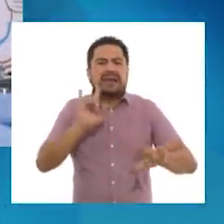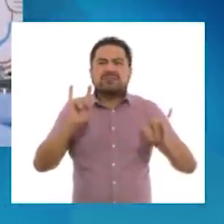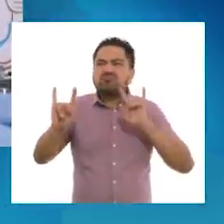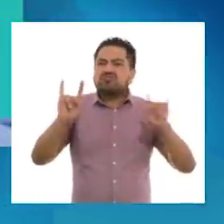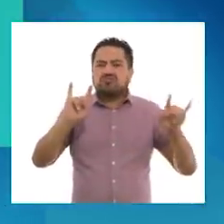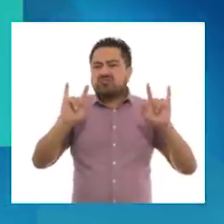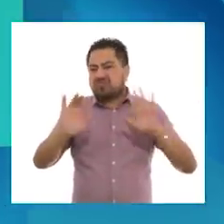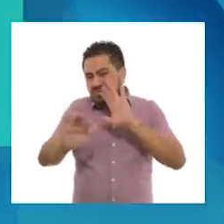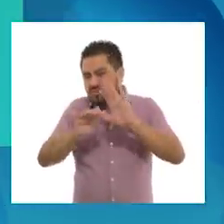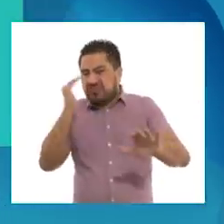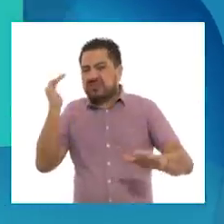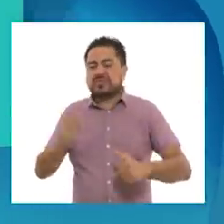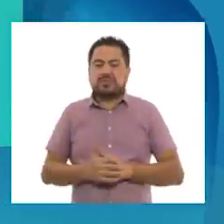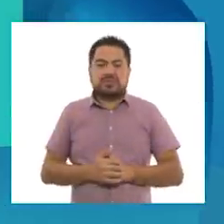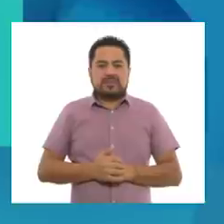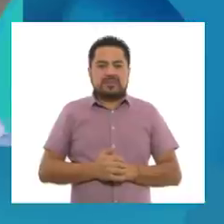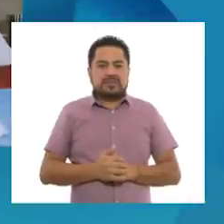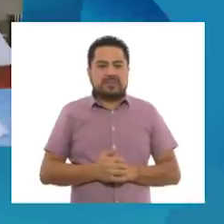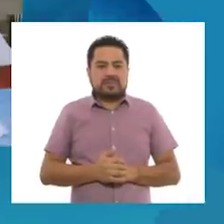carteles.